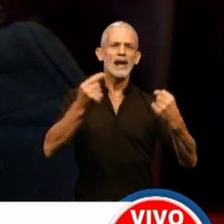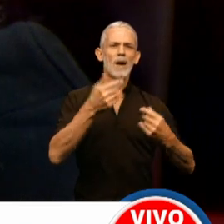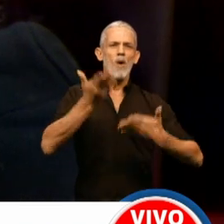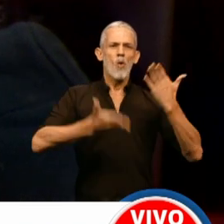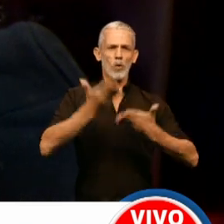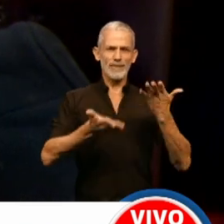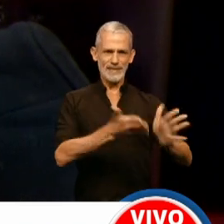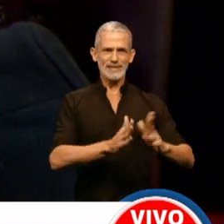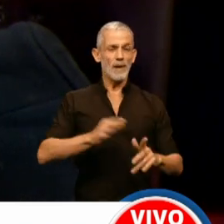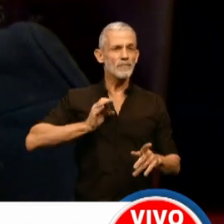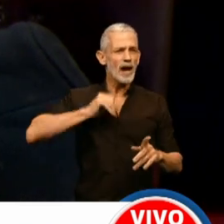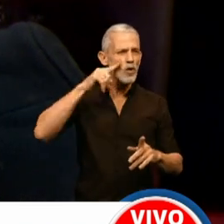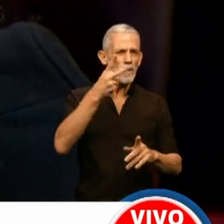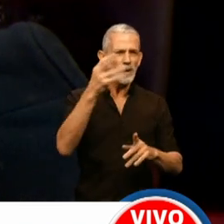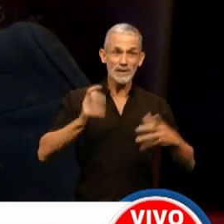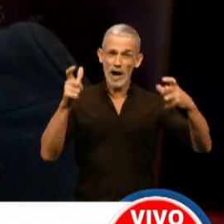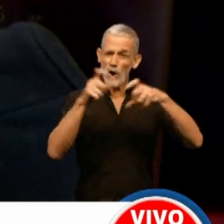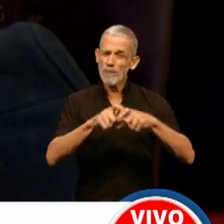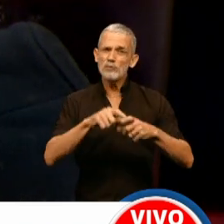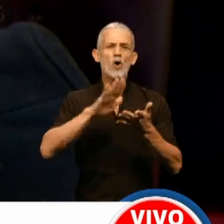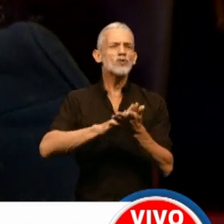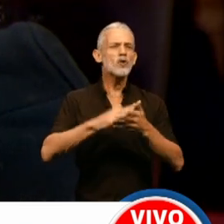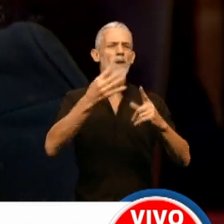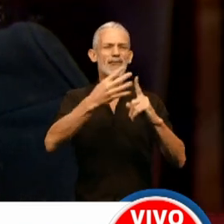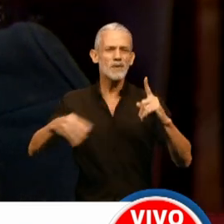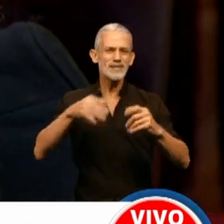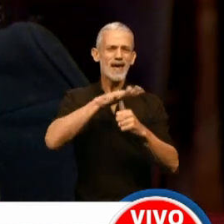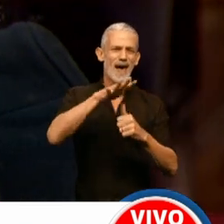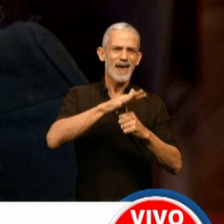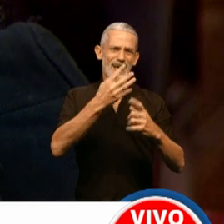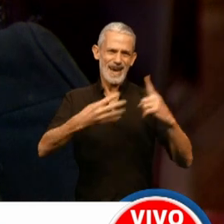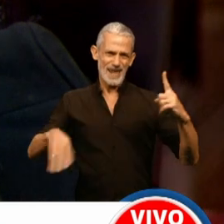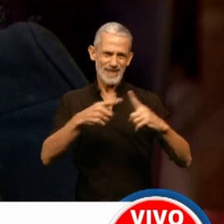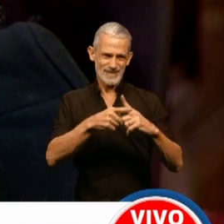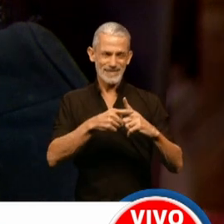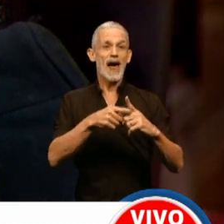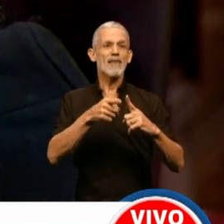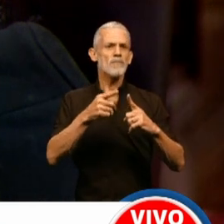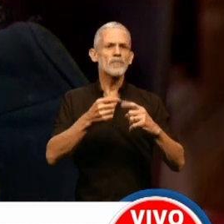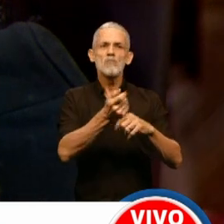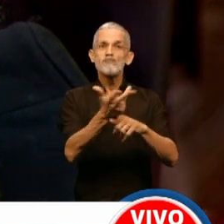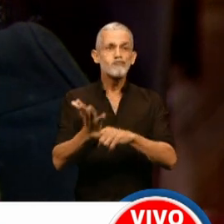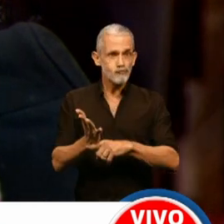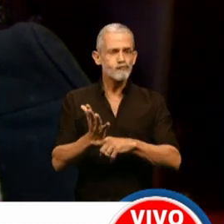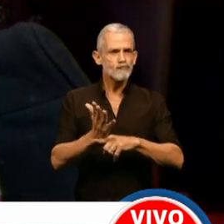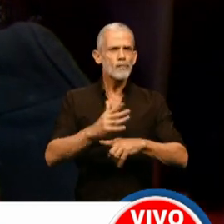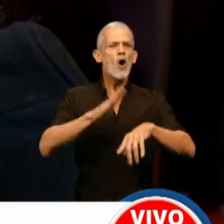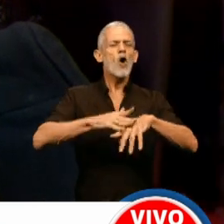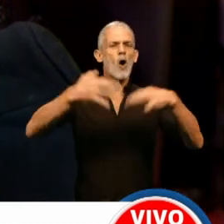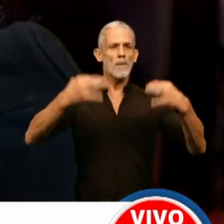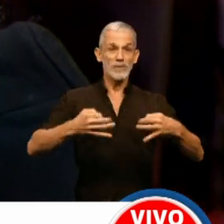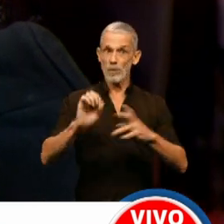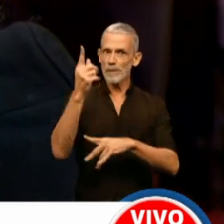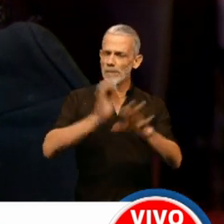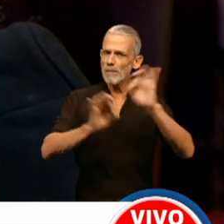durante 2020 la comisión de mujeres y diversidad asumimos un compromiso impostergable el primer proyecto de ley